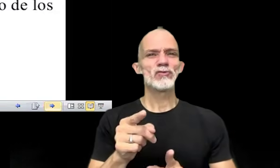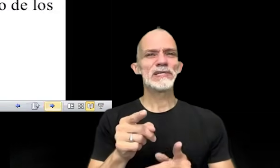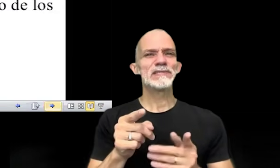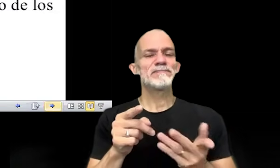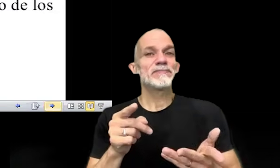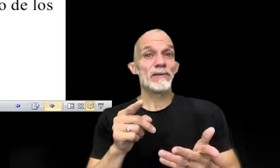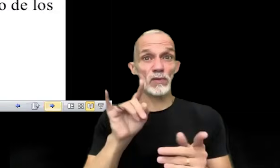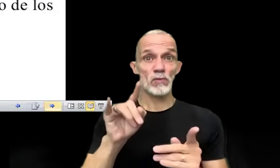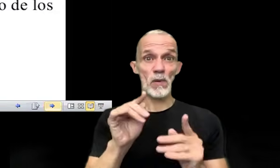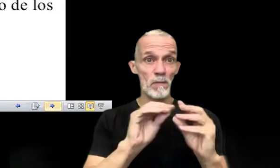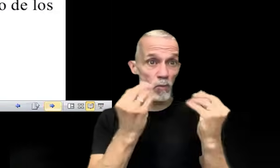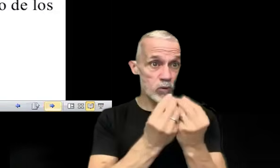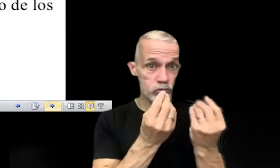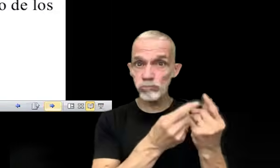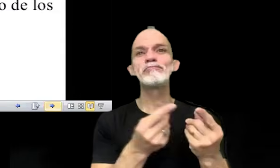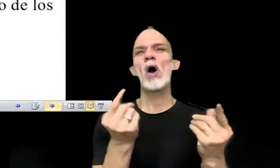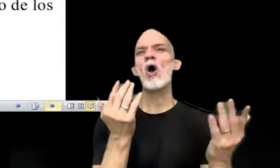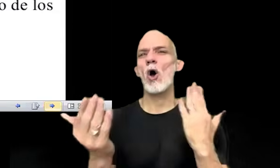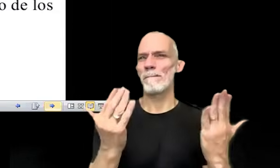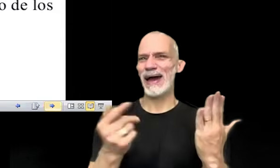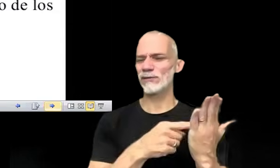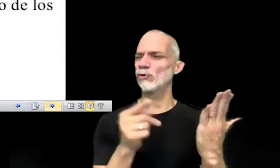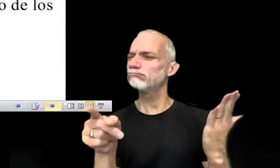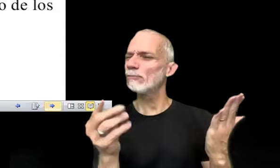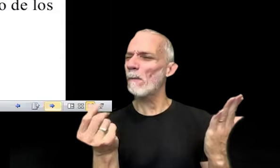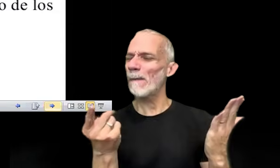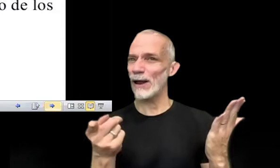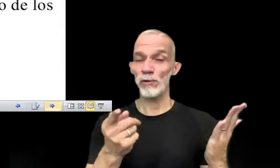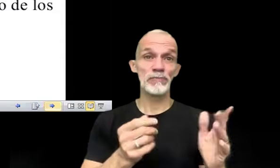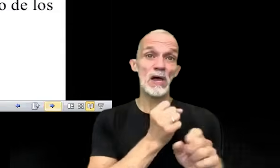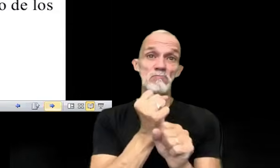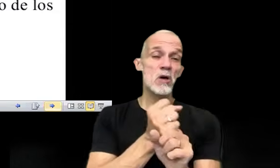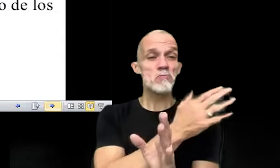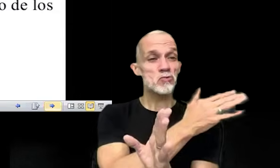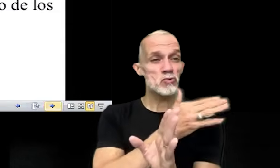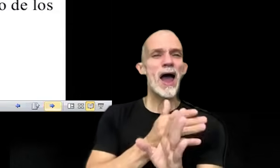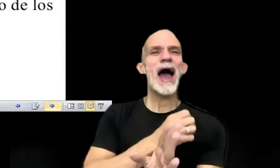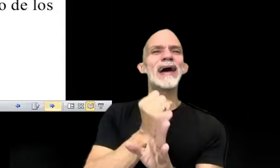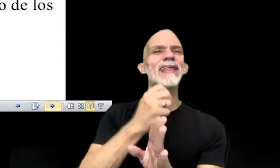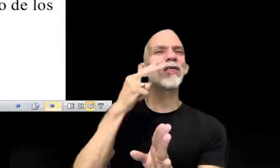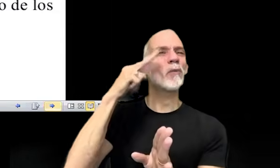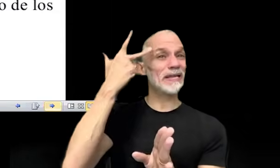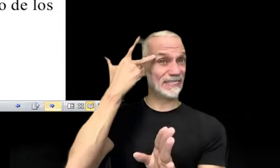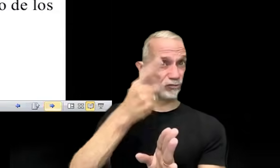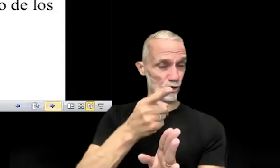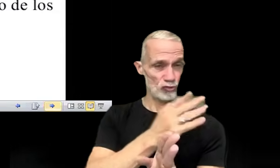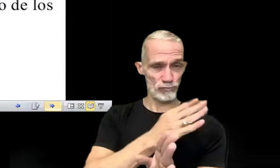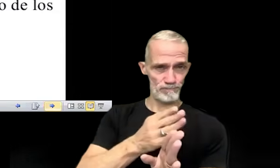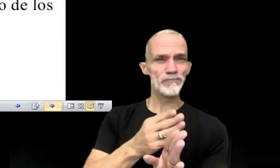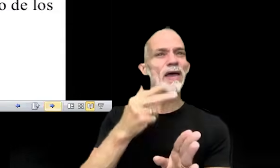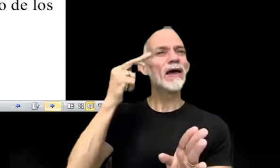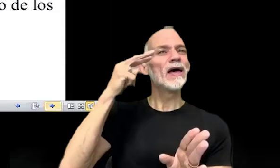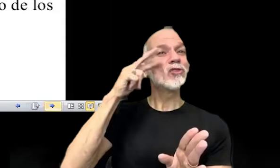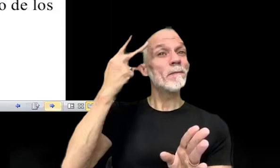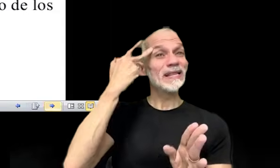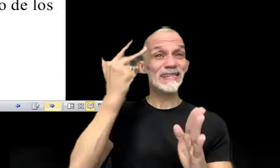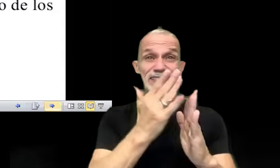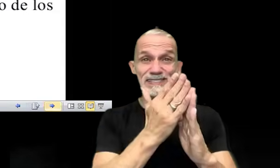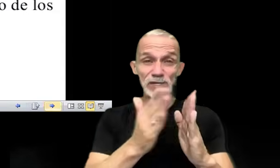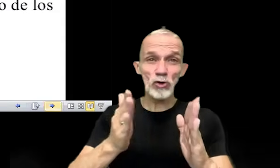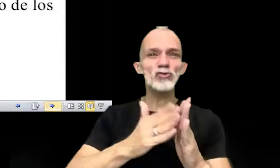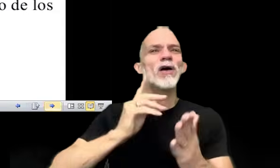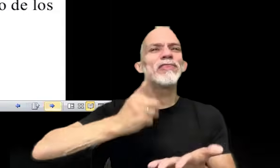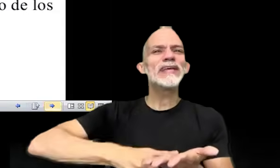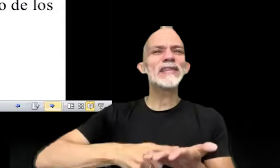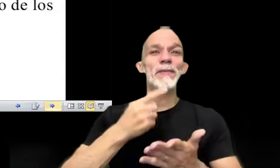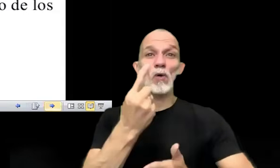importe como comparación. Esto fue así hasta 2018. En el periodo 2018, ¿sí?,